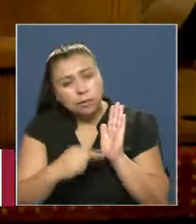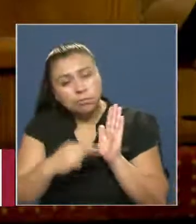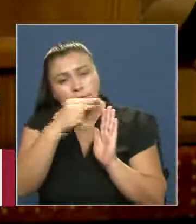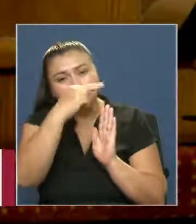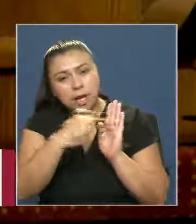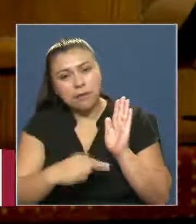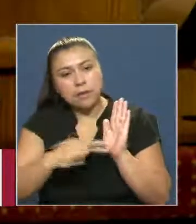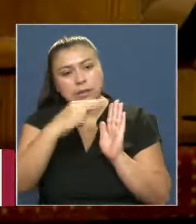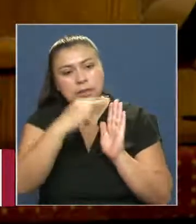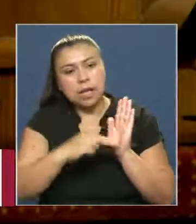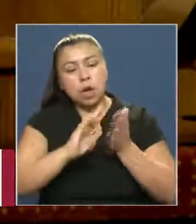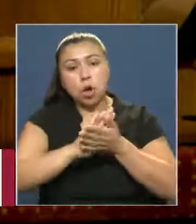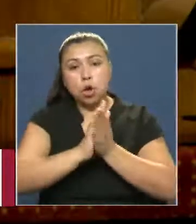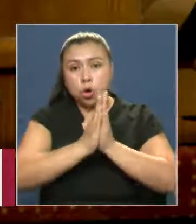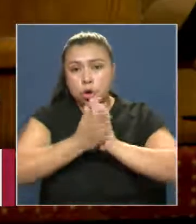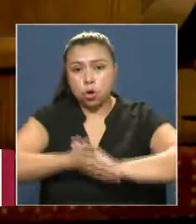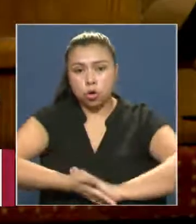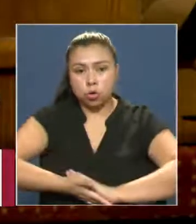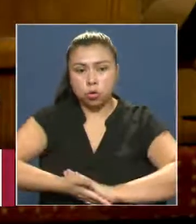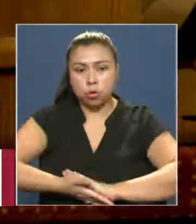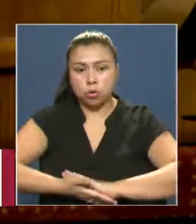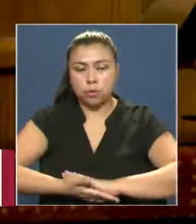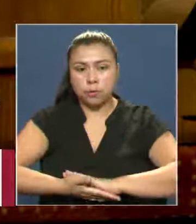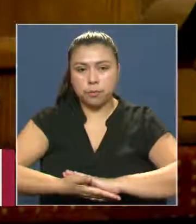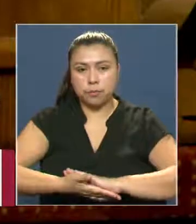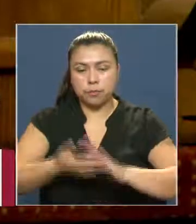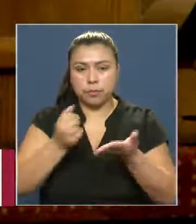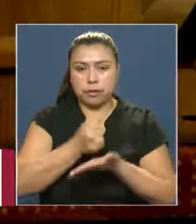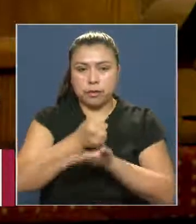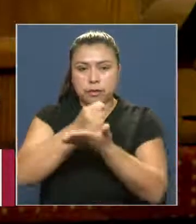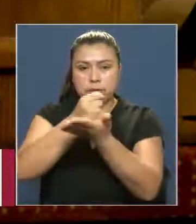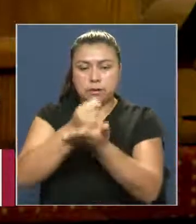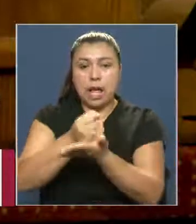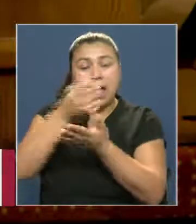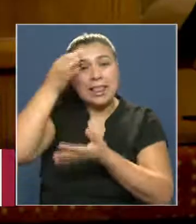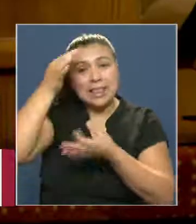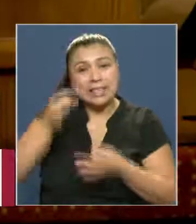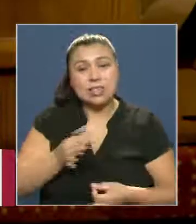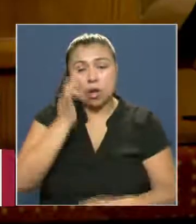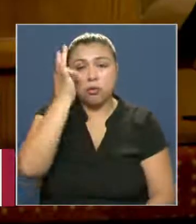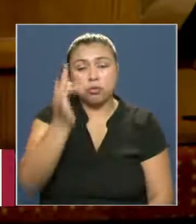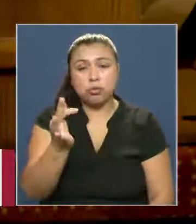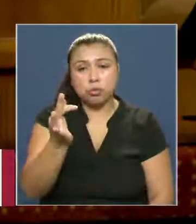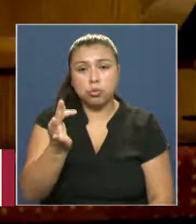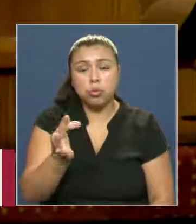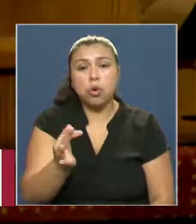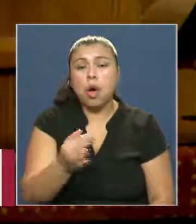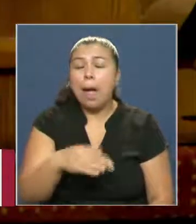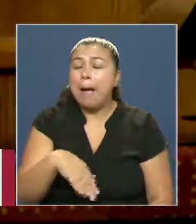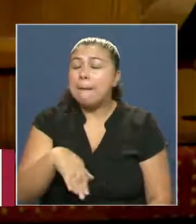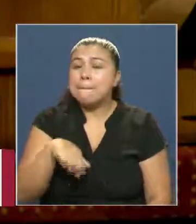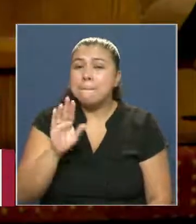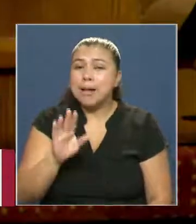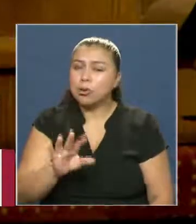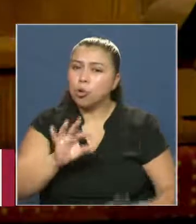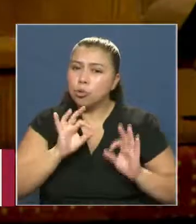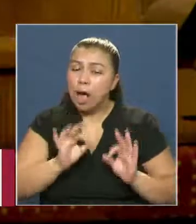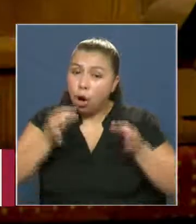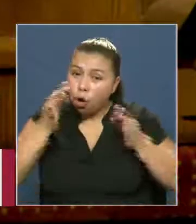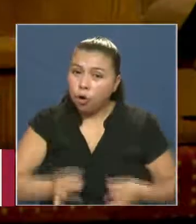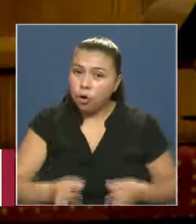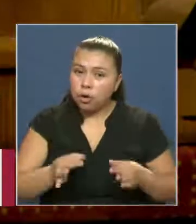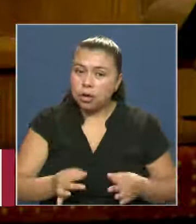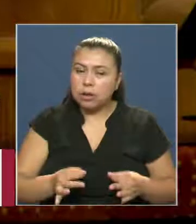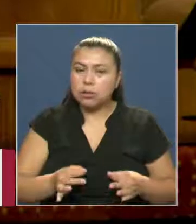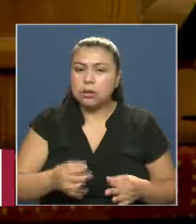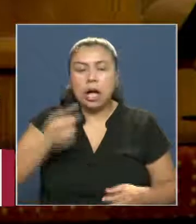todo lo que vaya ayudando a que las decisiones hacia el futuro sean las más asertivas. Creo que